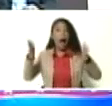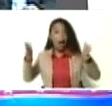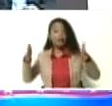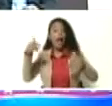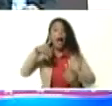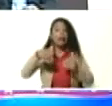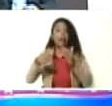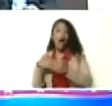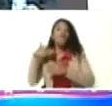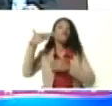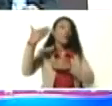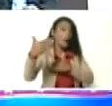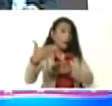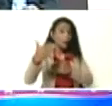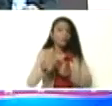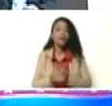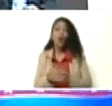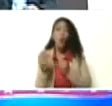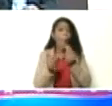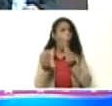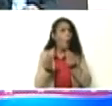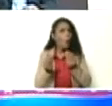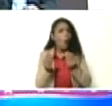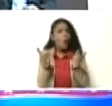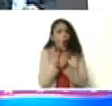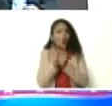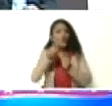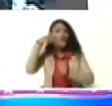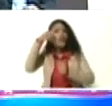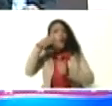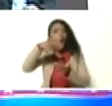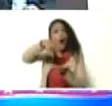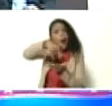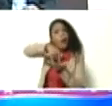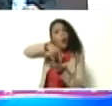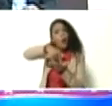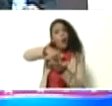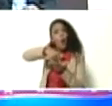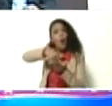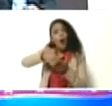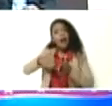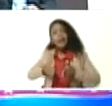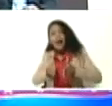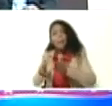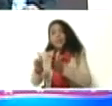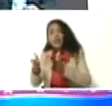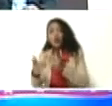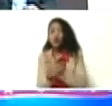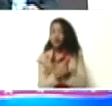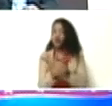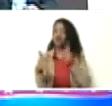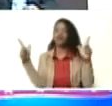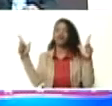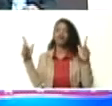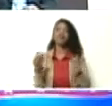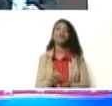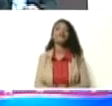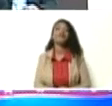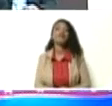y afuera, como es la miniserie Carabobo, Caminos de Libertad,